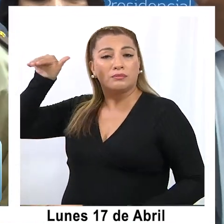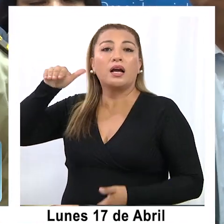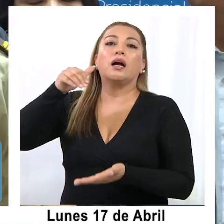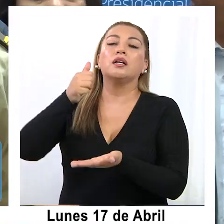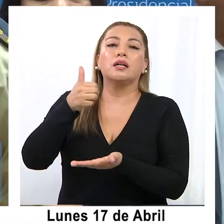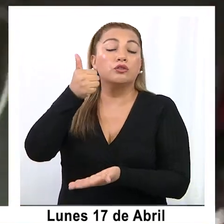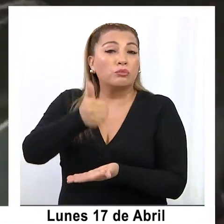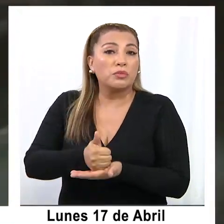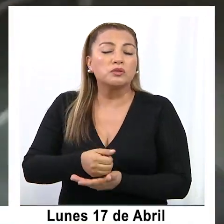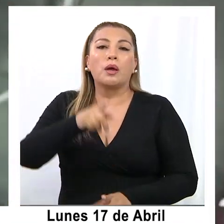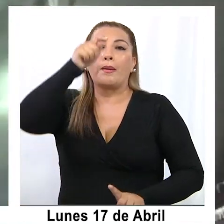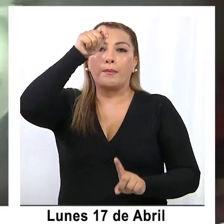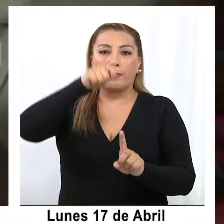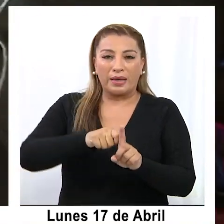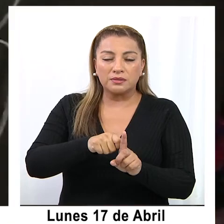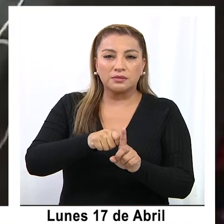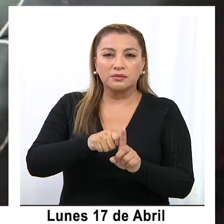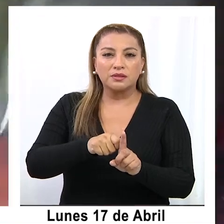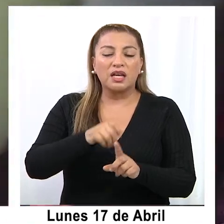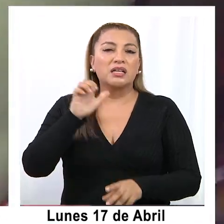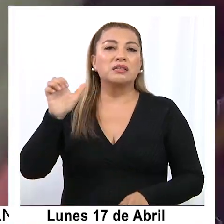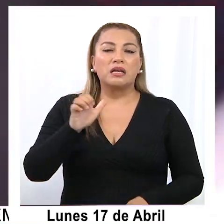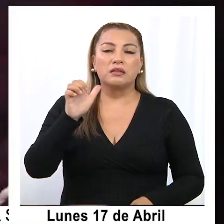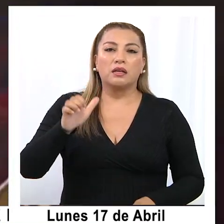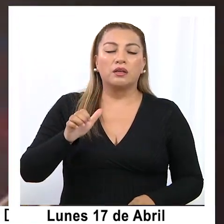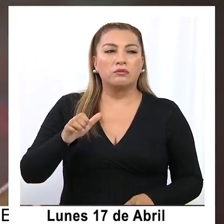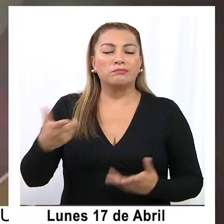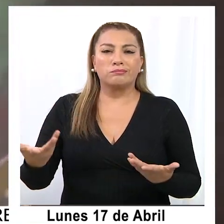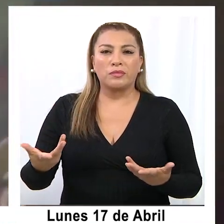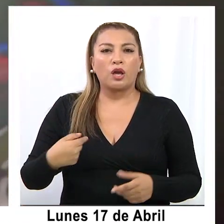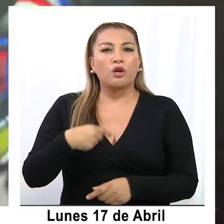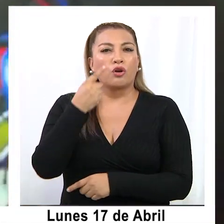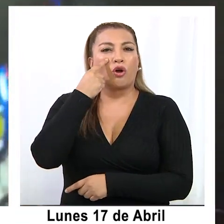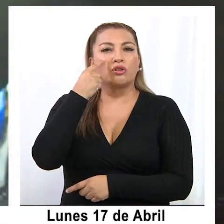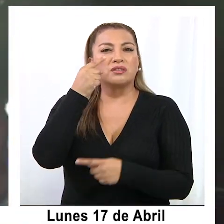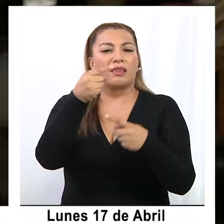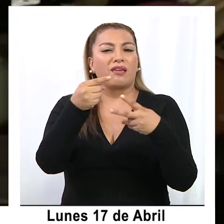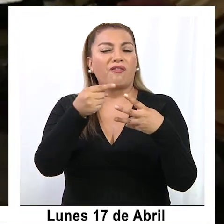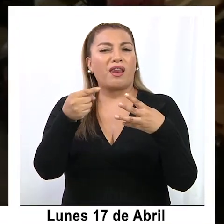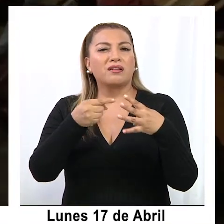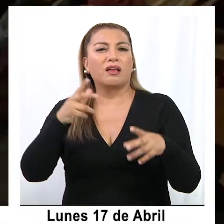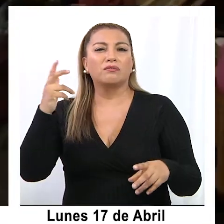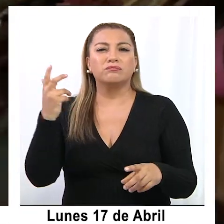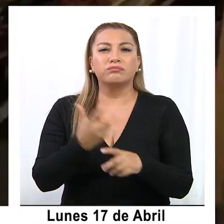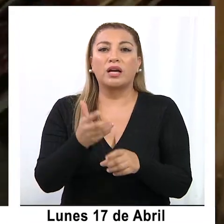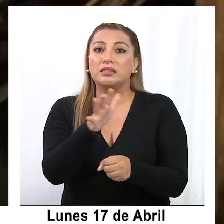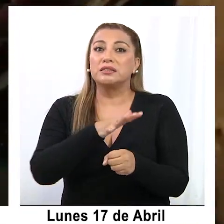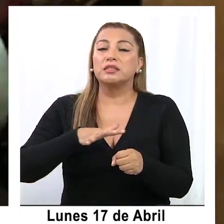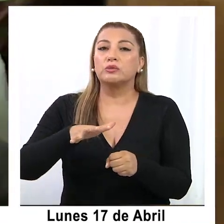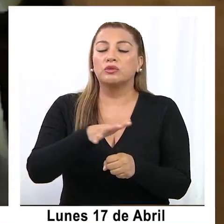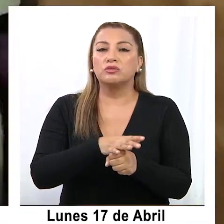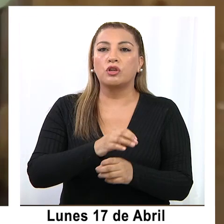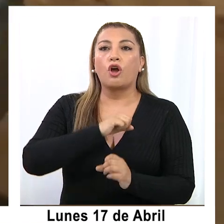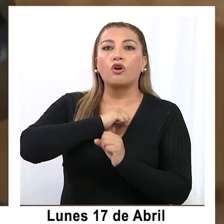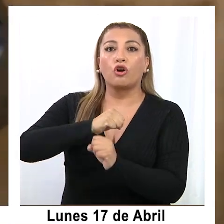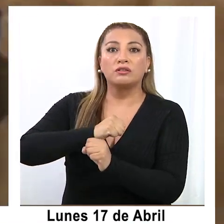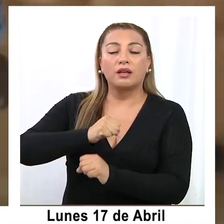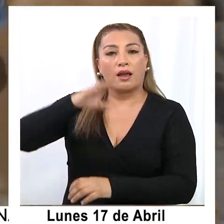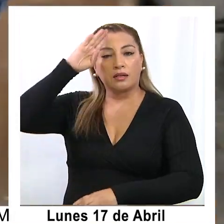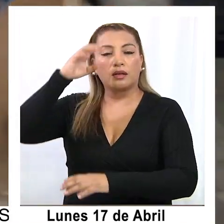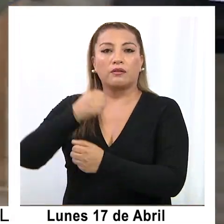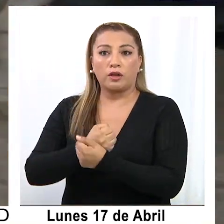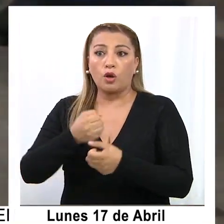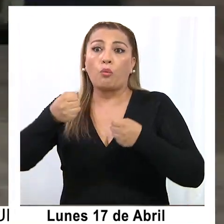que en el mes de enero, con los recursos propios y inmediatamente conocida, una serie de hechos delictivos que atestaban contra la vía, Carabineros logró,